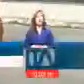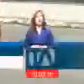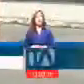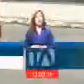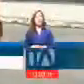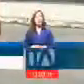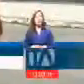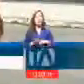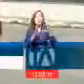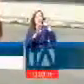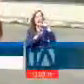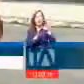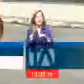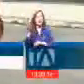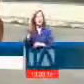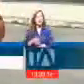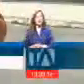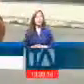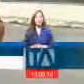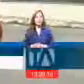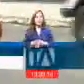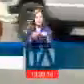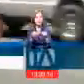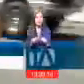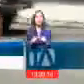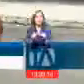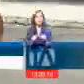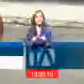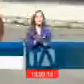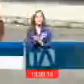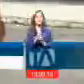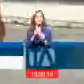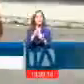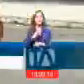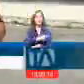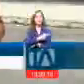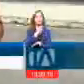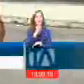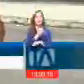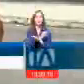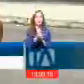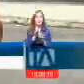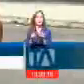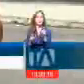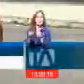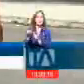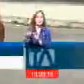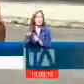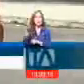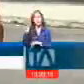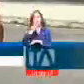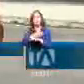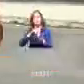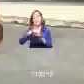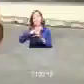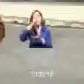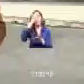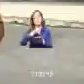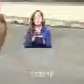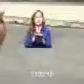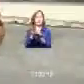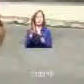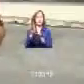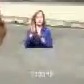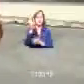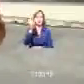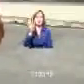El Consejo de Participación Ciudadana permanece acéfalo por segundo día consecutivo tras la decisión de la Asamblea